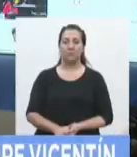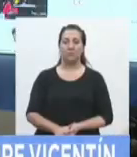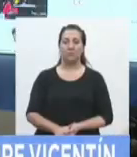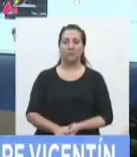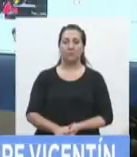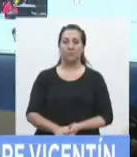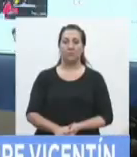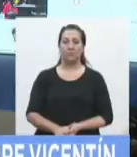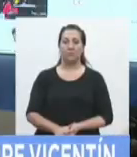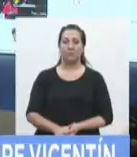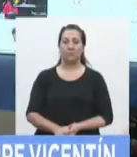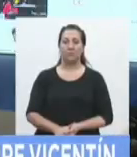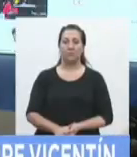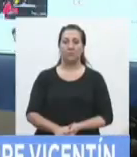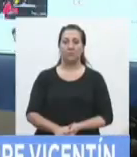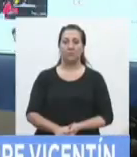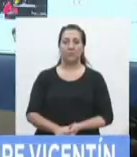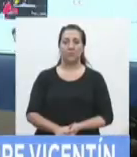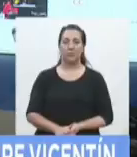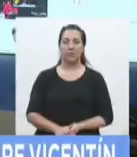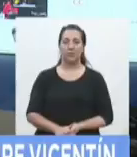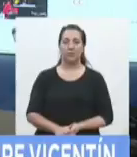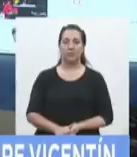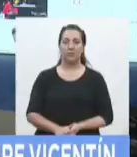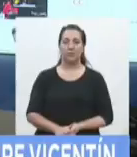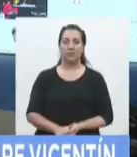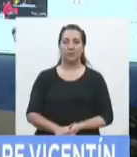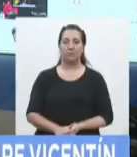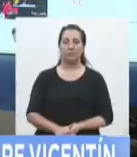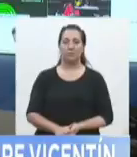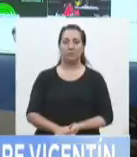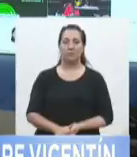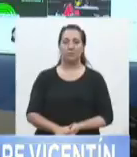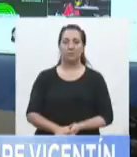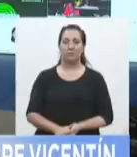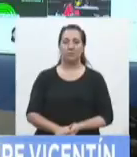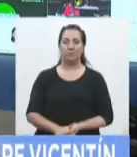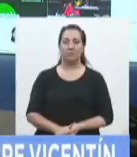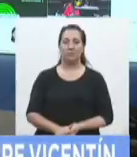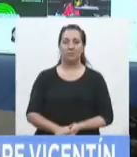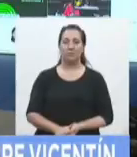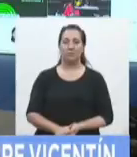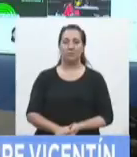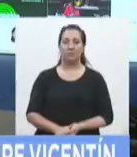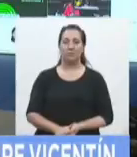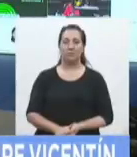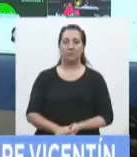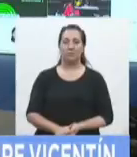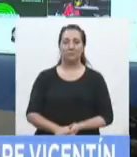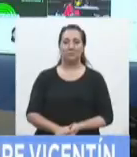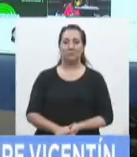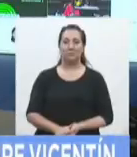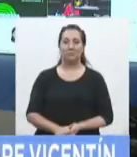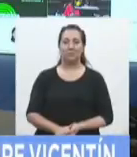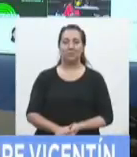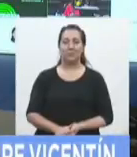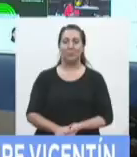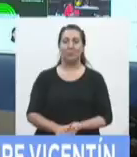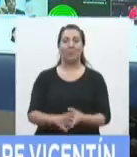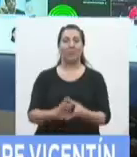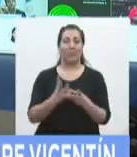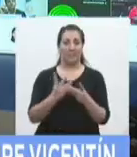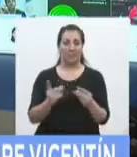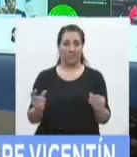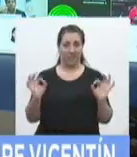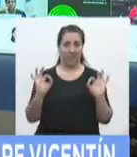pandemia. Porque este es un sistema que está a prueba, este es un sistema que requiere acuerdos, y fundamentalmente respeto a las reglas